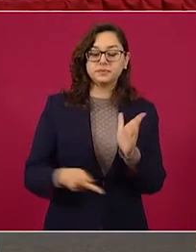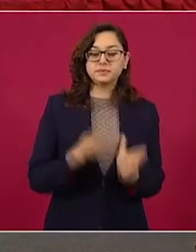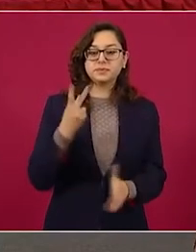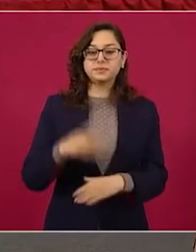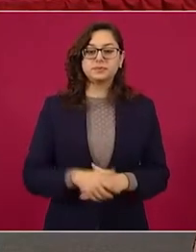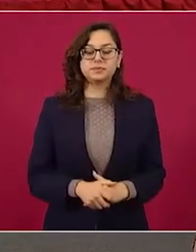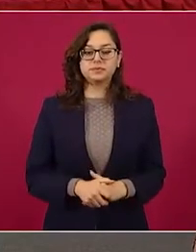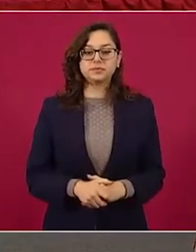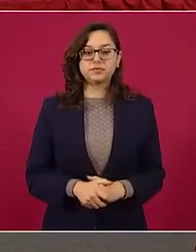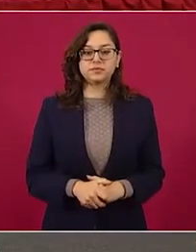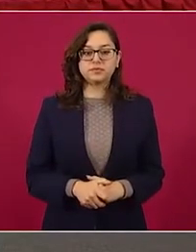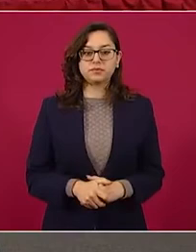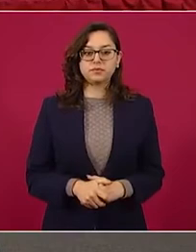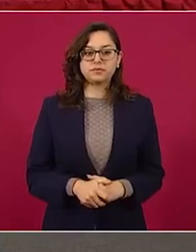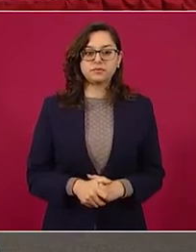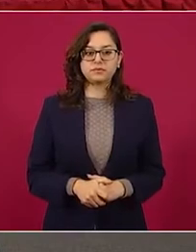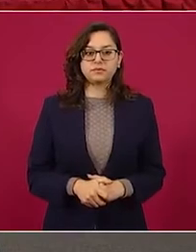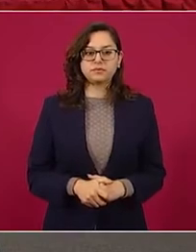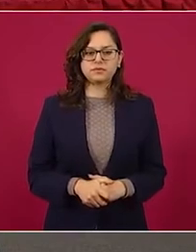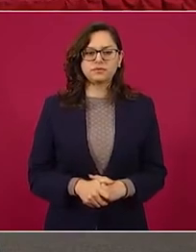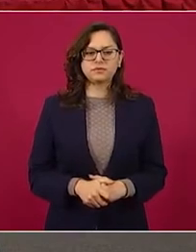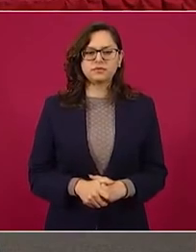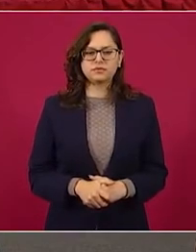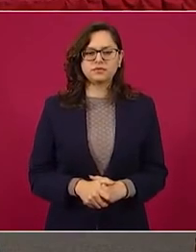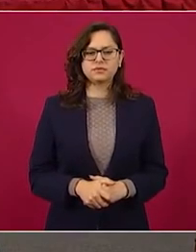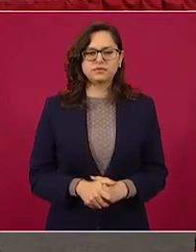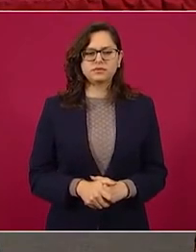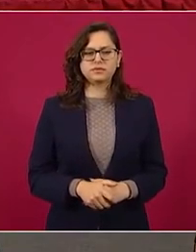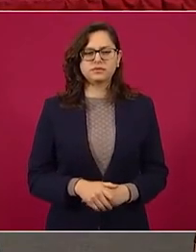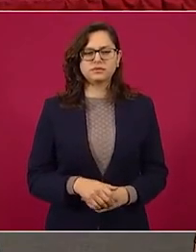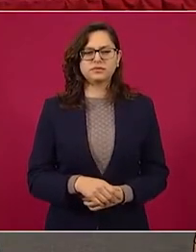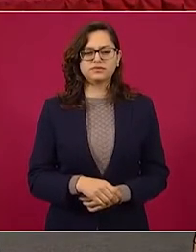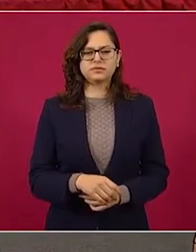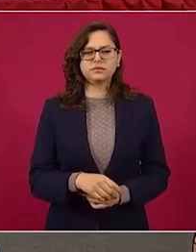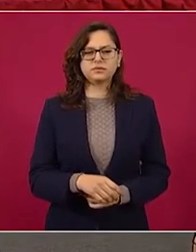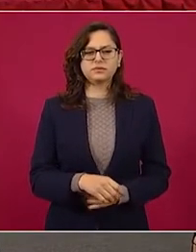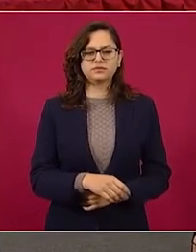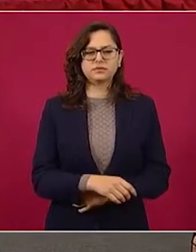anterior. ¿Cuántas veces se mencionó el tema?